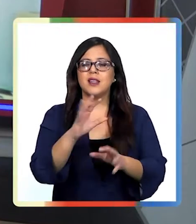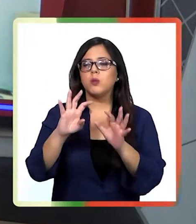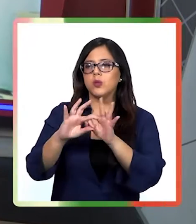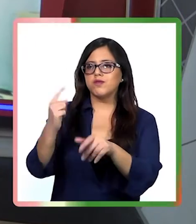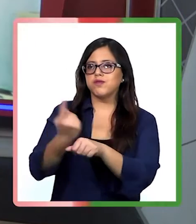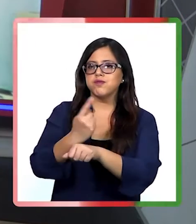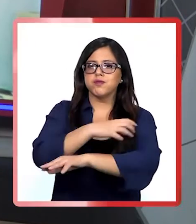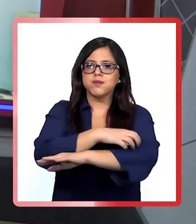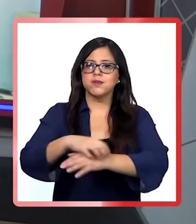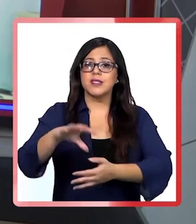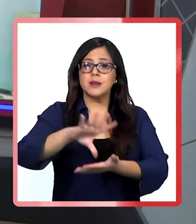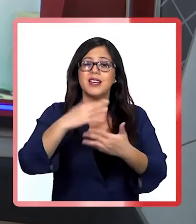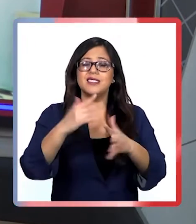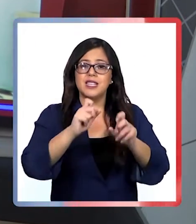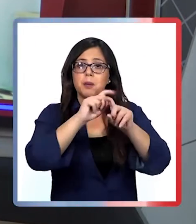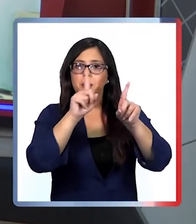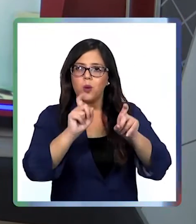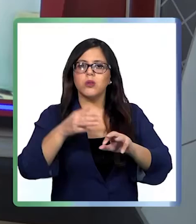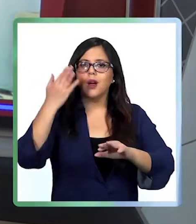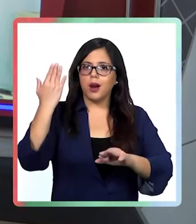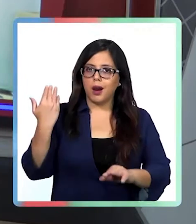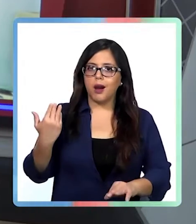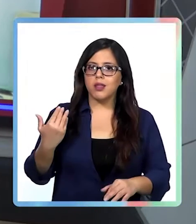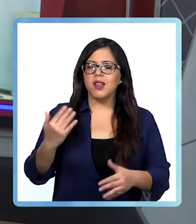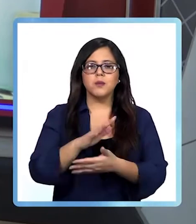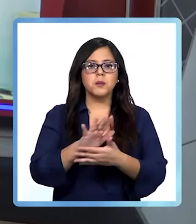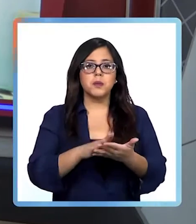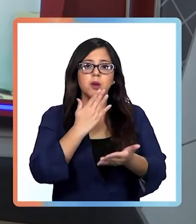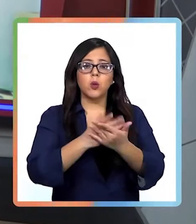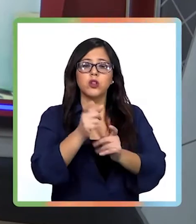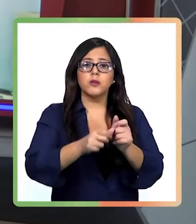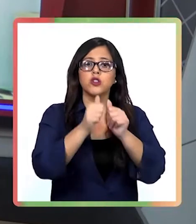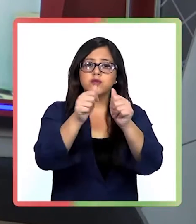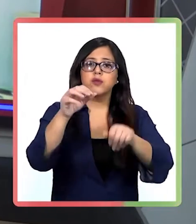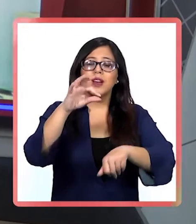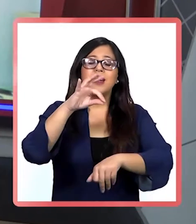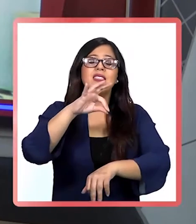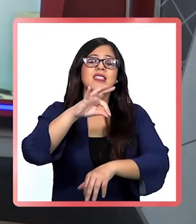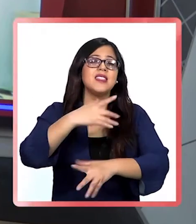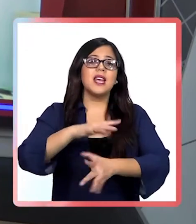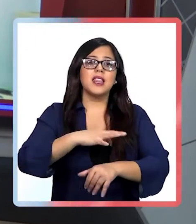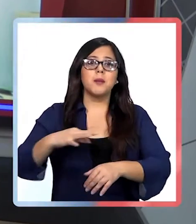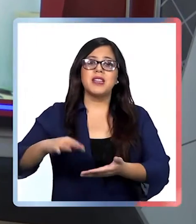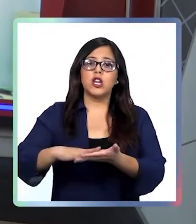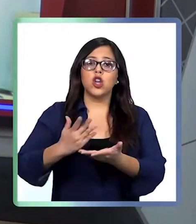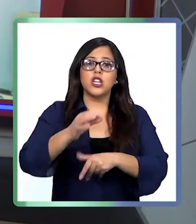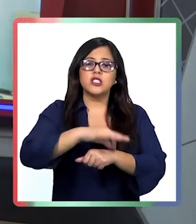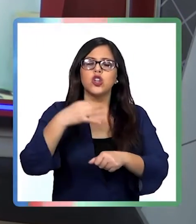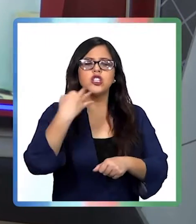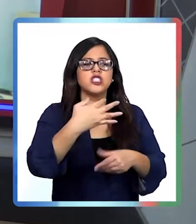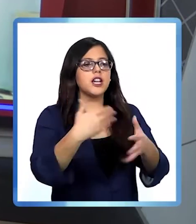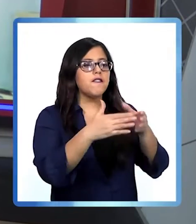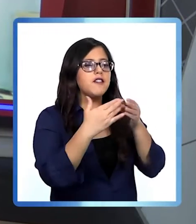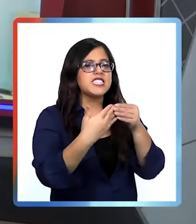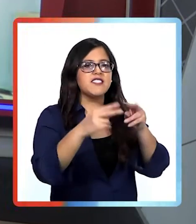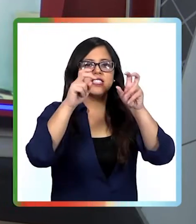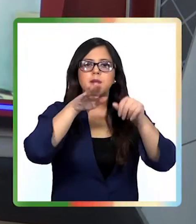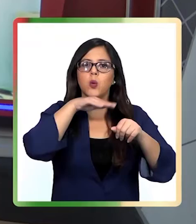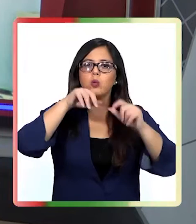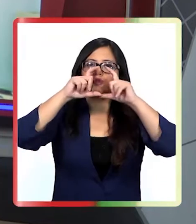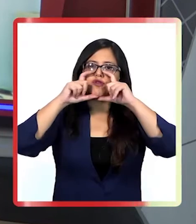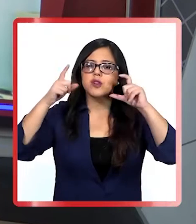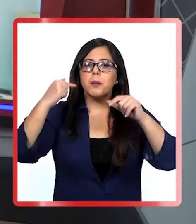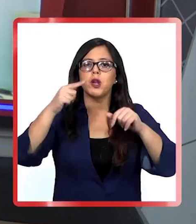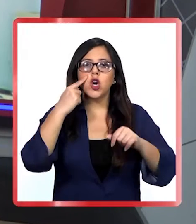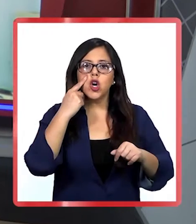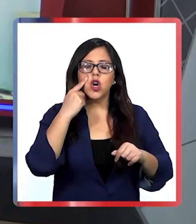Habíamos dejado pendiente varias preguntas e incógnitas. Por ejemplo, cuando la autoridad del Ministerio de Salud, doctora, le dice a los chilenos se flexibiliza el uso de la mascarilla,